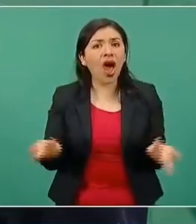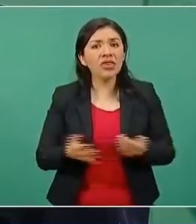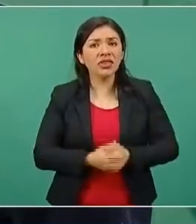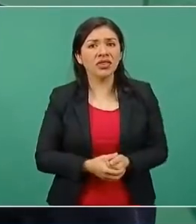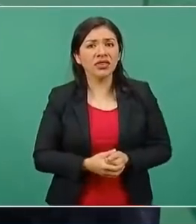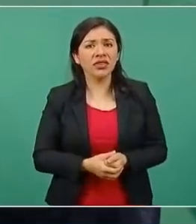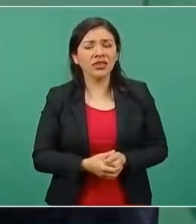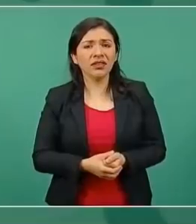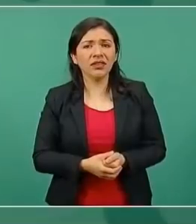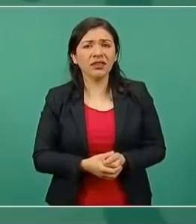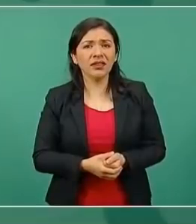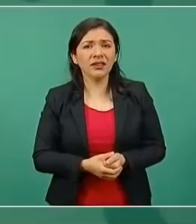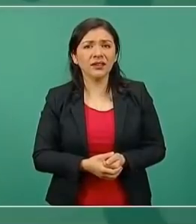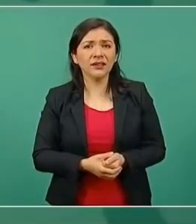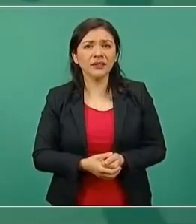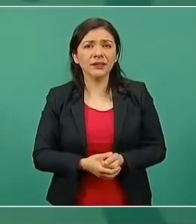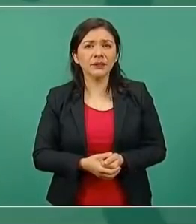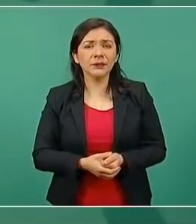no hay